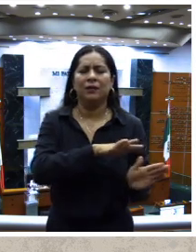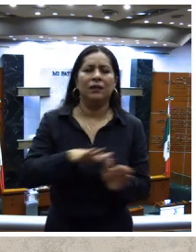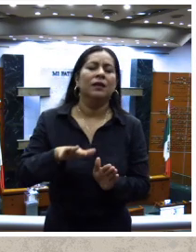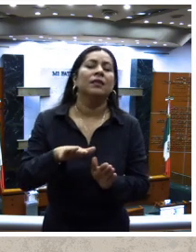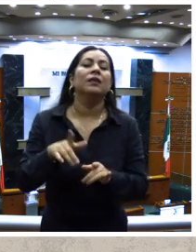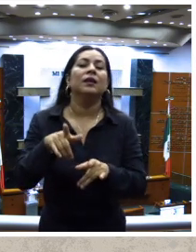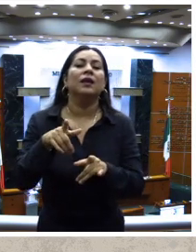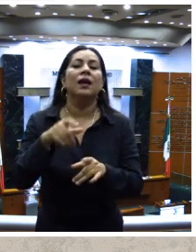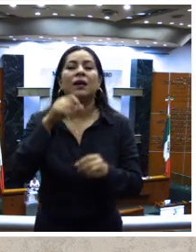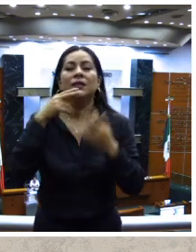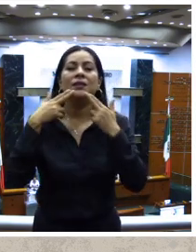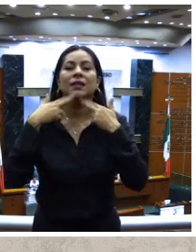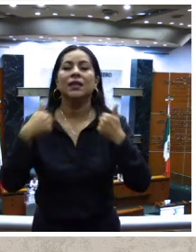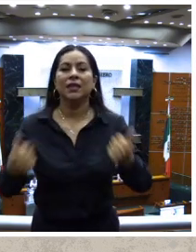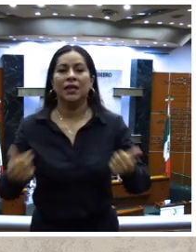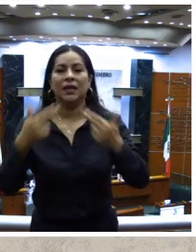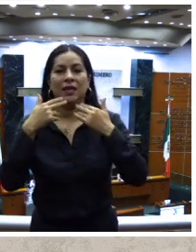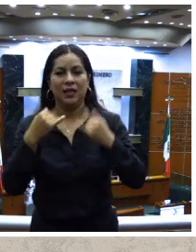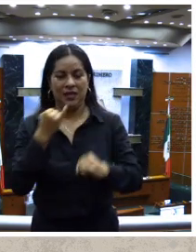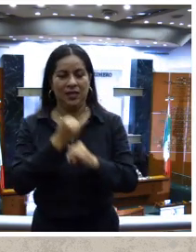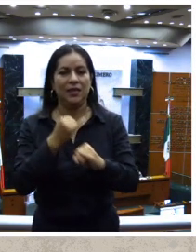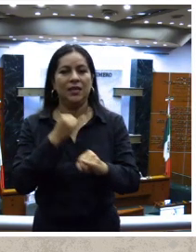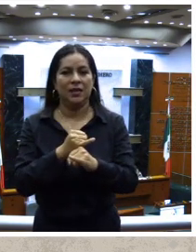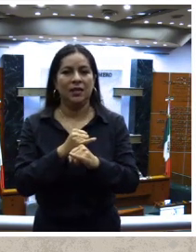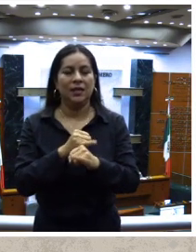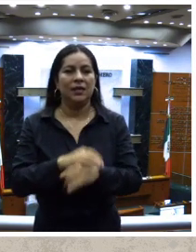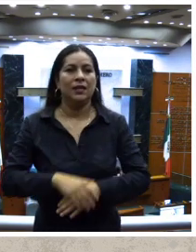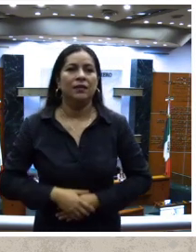página de la Secretaría de Hacienda y Crédito Público,